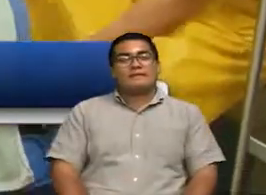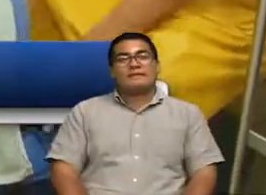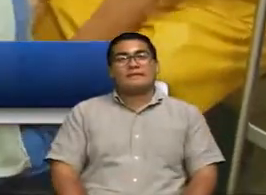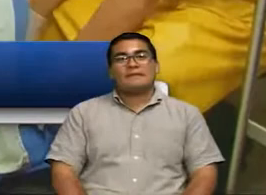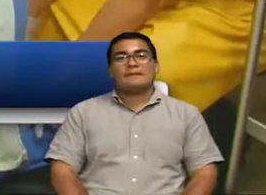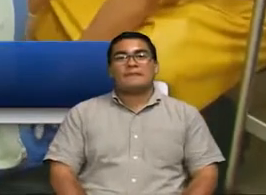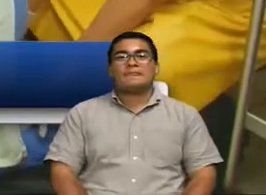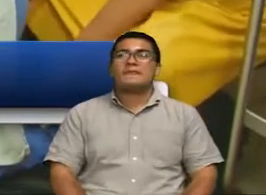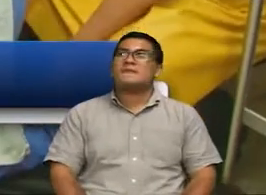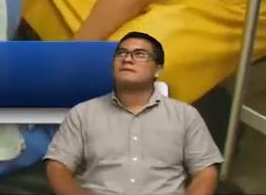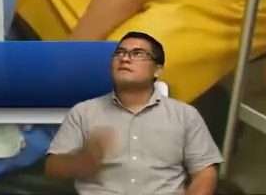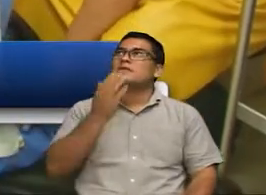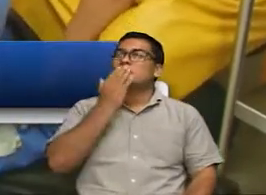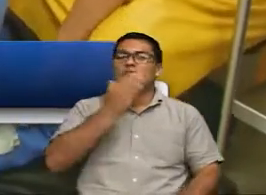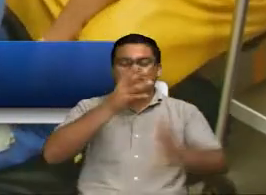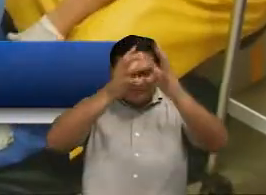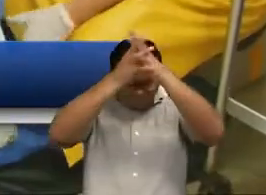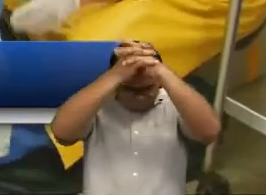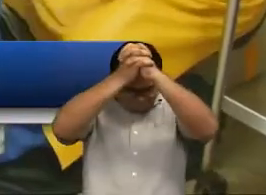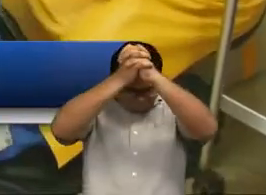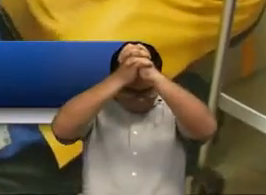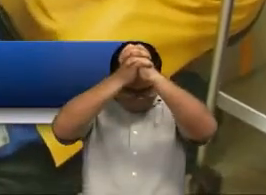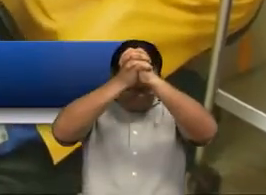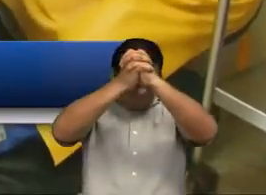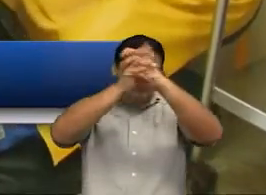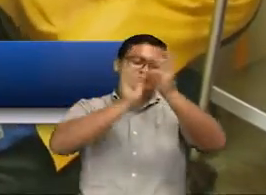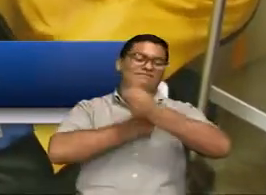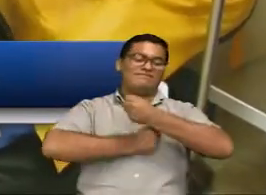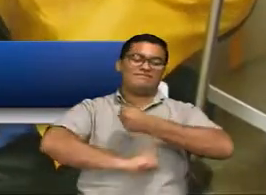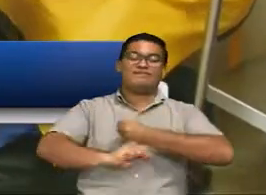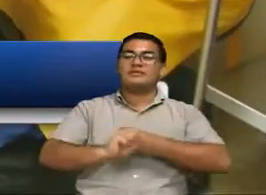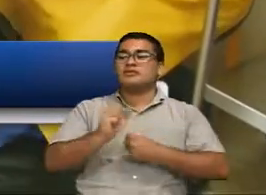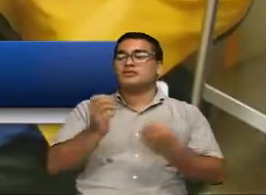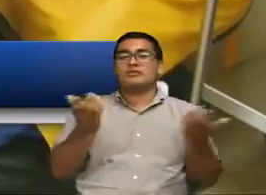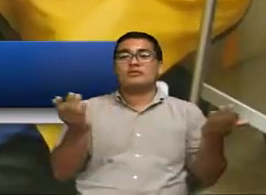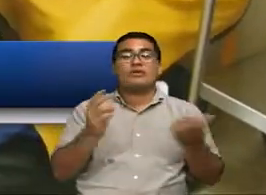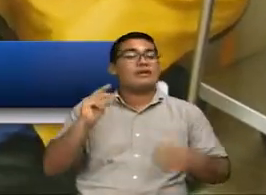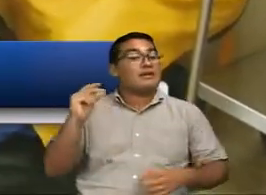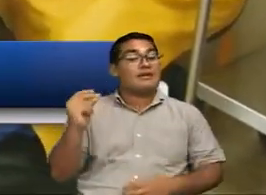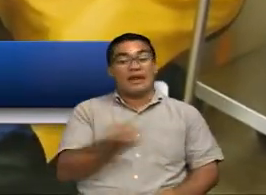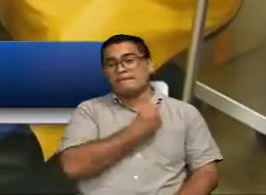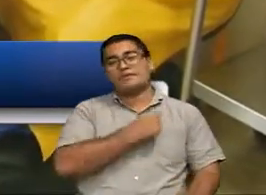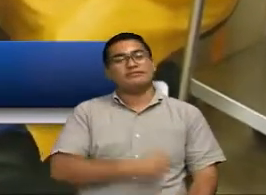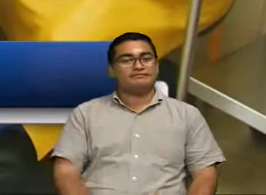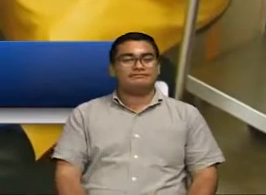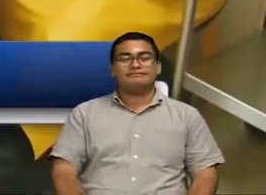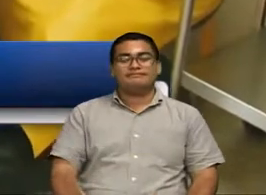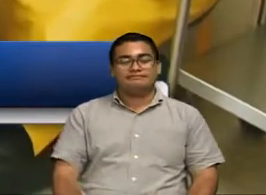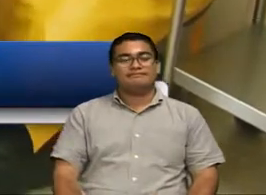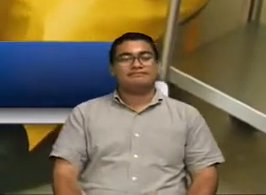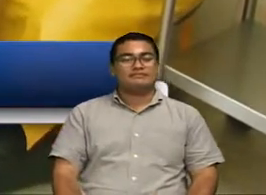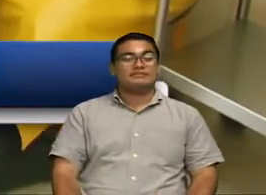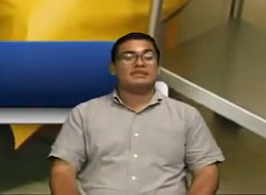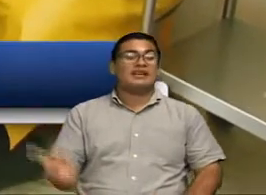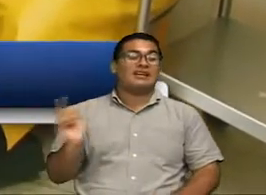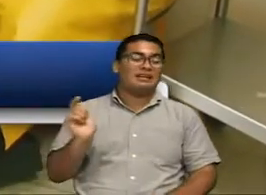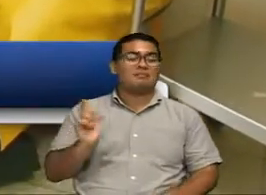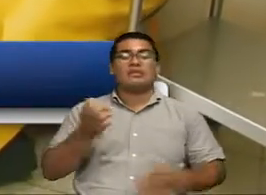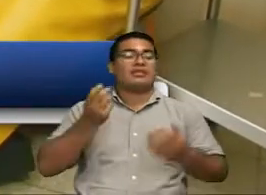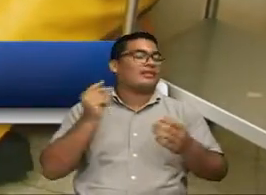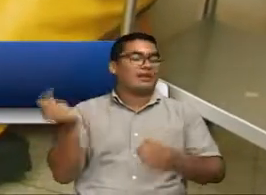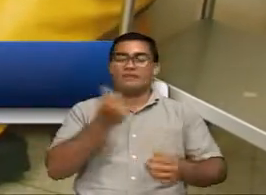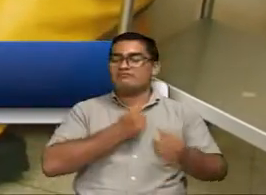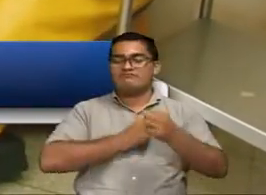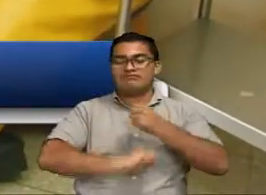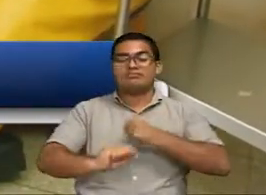¿Cuál es el beneficio que tiene esta posición? Es la expulsión más rápida. ¿Más rápida? Sí, es por lo que le decía,